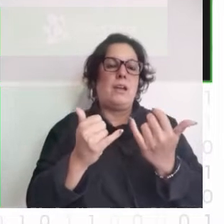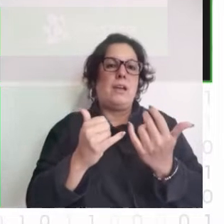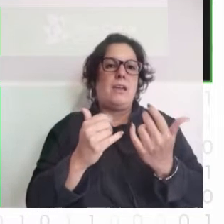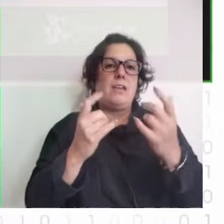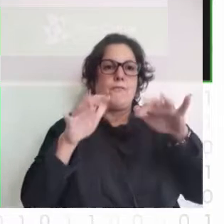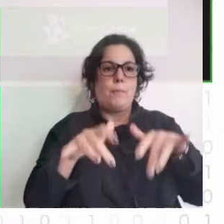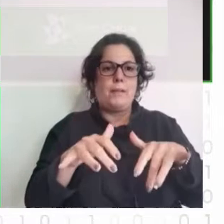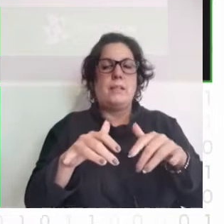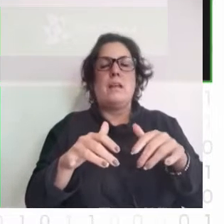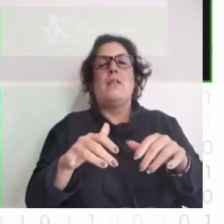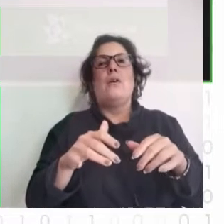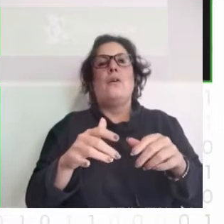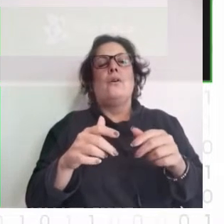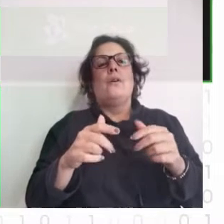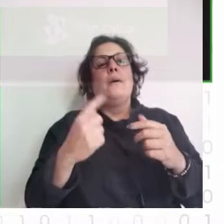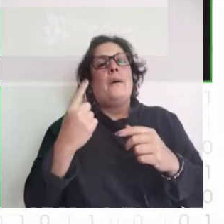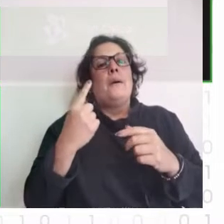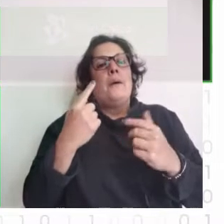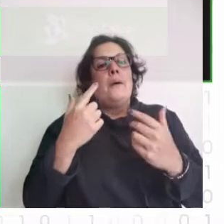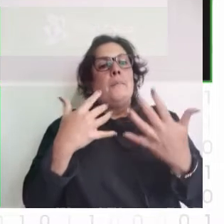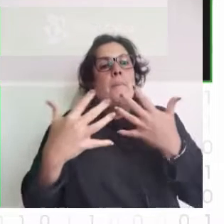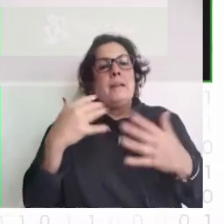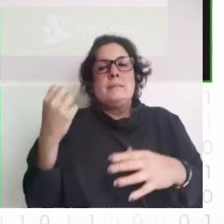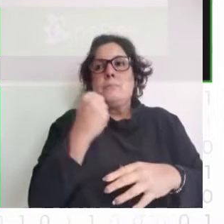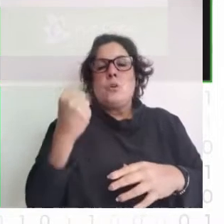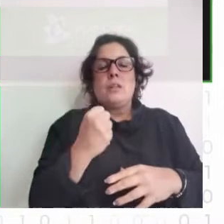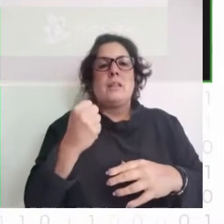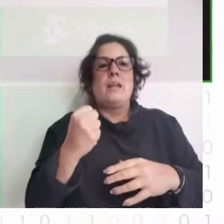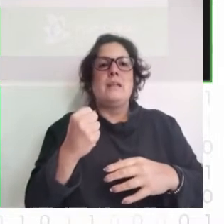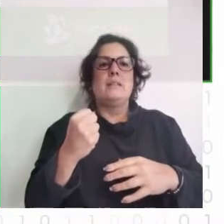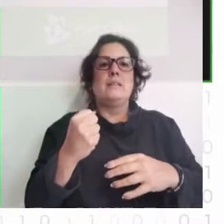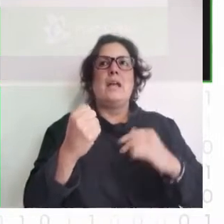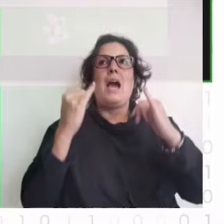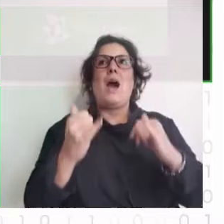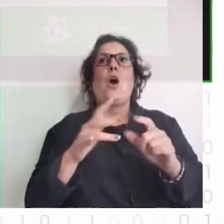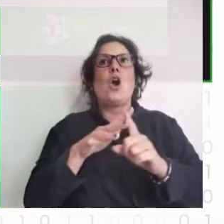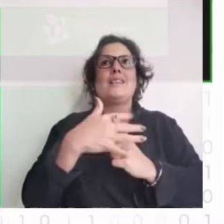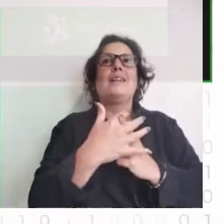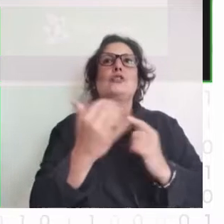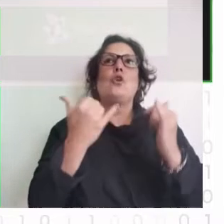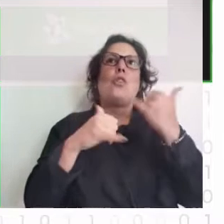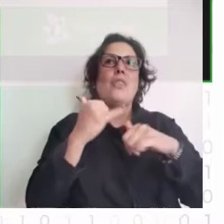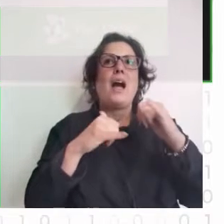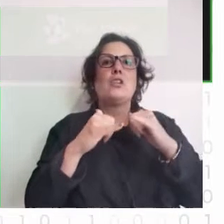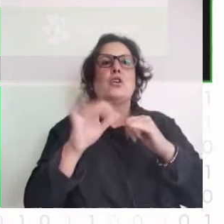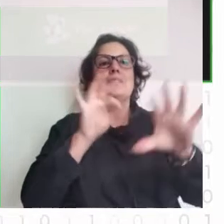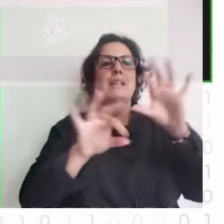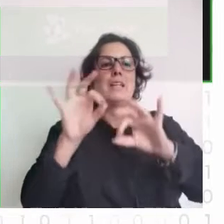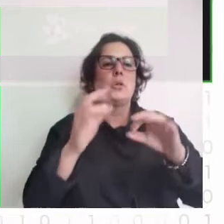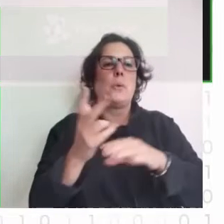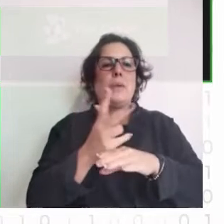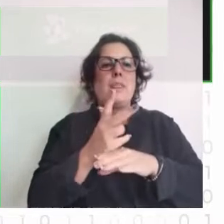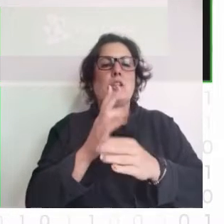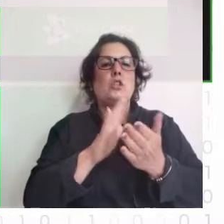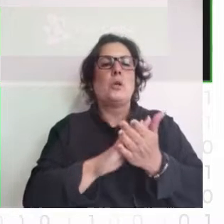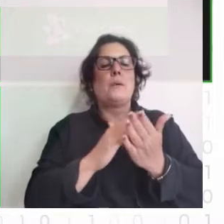entrar en los proyectos, me parece importante tener un contexto de los datos, y por eso seleccioné un pequeño videito sobre el programa Ceibal